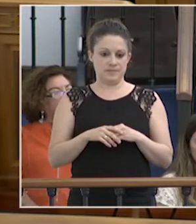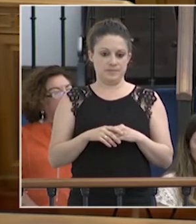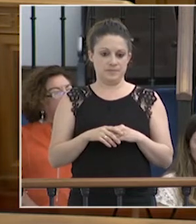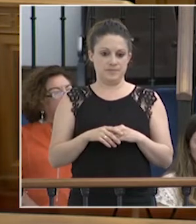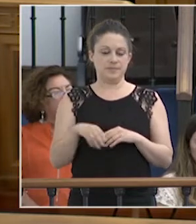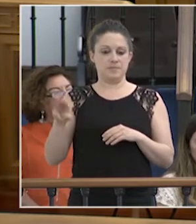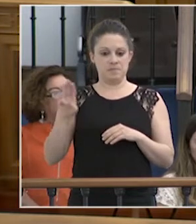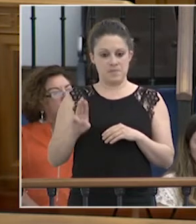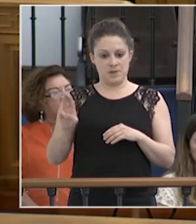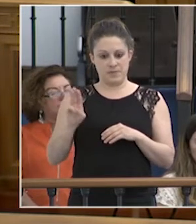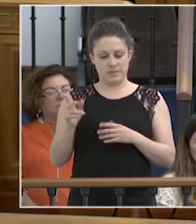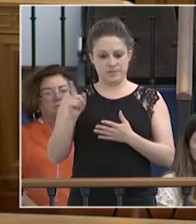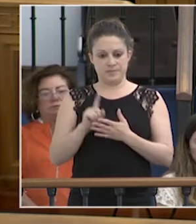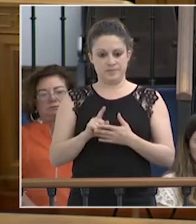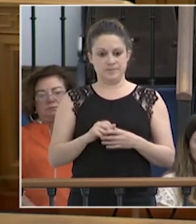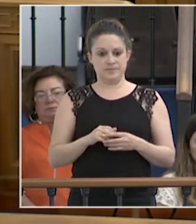Don Pablo Bellido Acevedo.